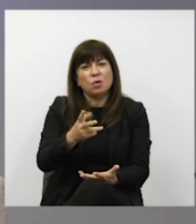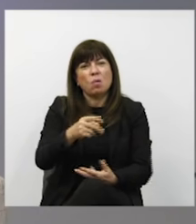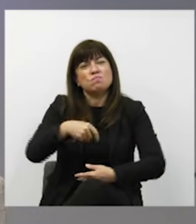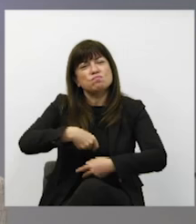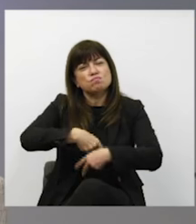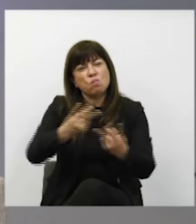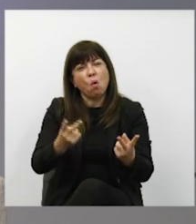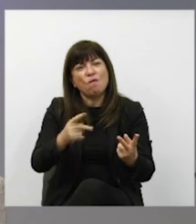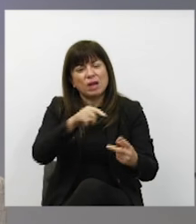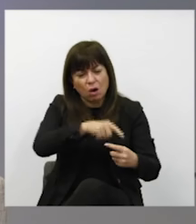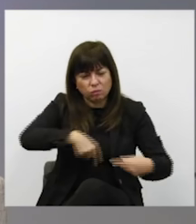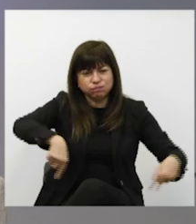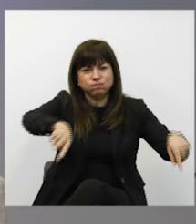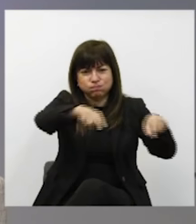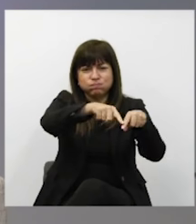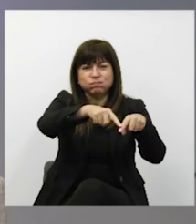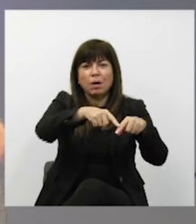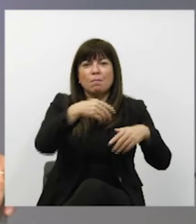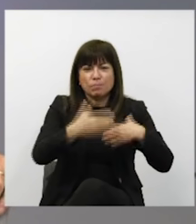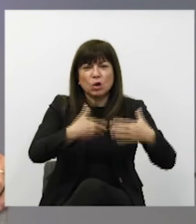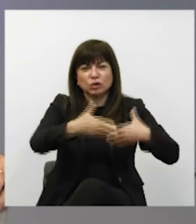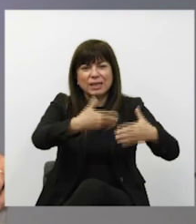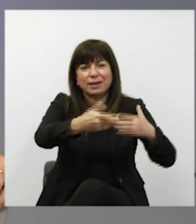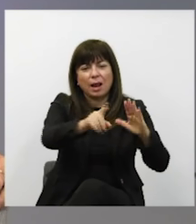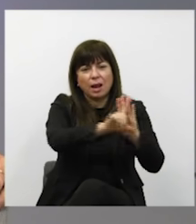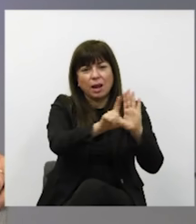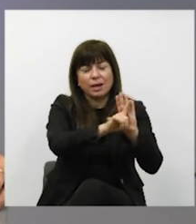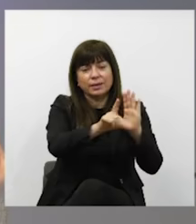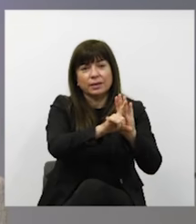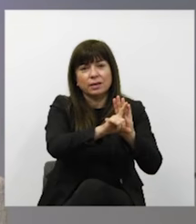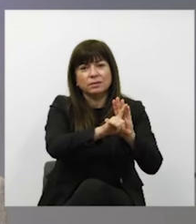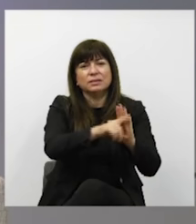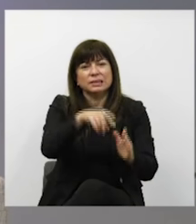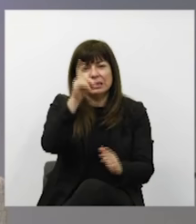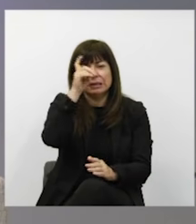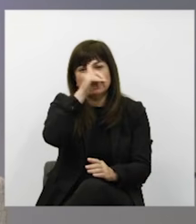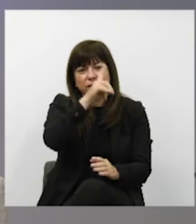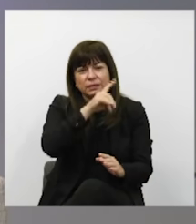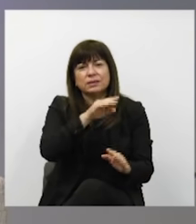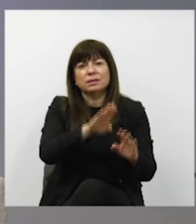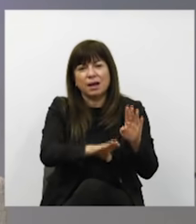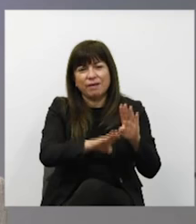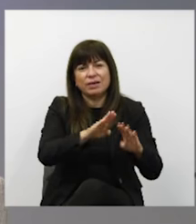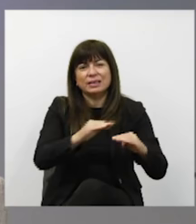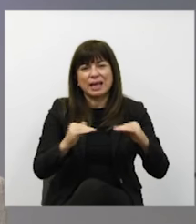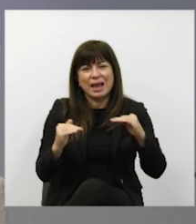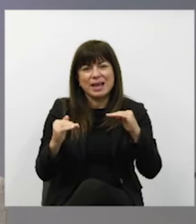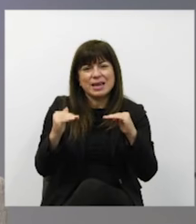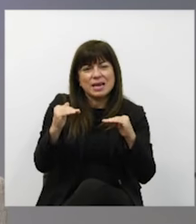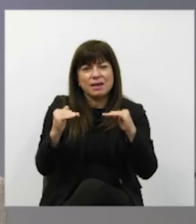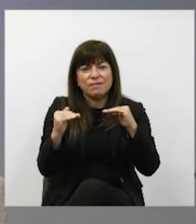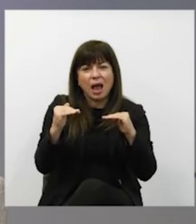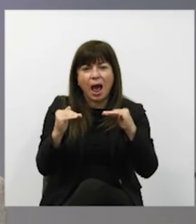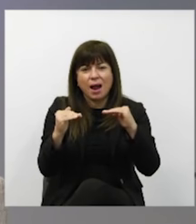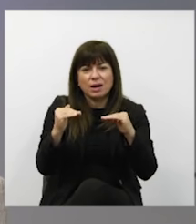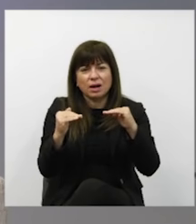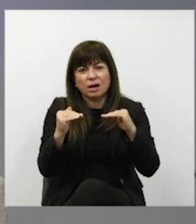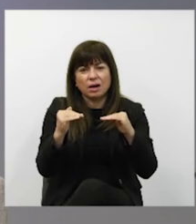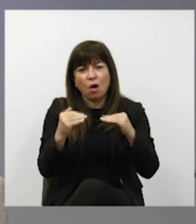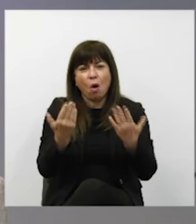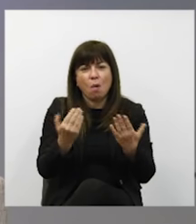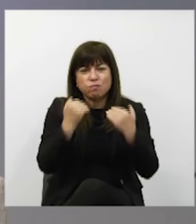cancha de lo público, donde se procesan las leyes, en fin, muchas veces le cuesta, por así decirlo, equilibrar bienes públicos como es